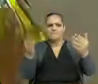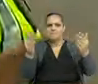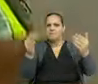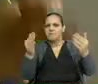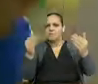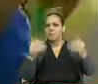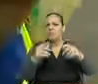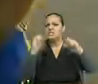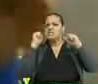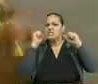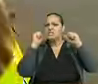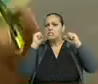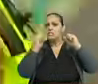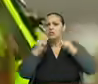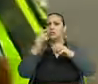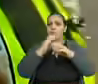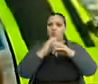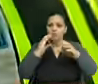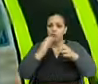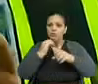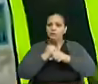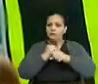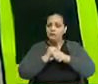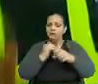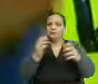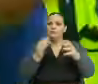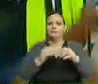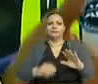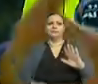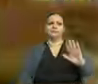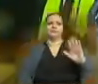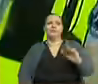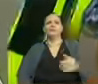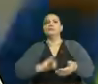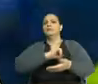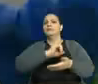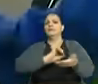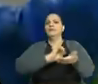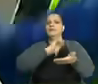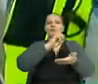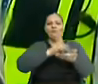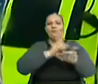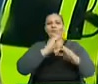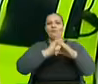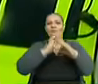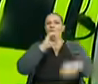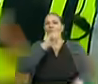4, hay a más de una que sale ahí, hay 3 líneas más que ingresan a la Montalvo y se irían a otro punto,